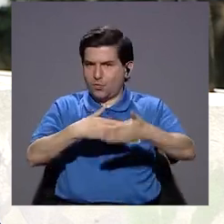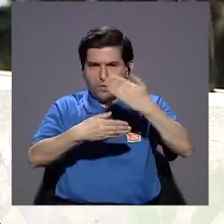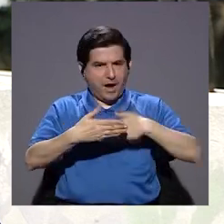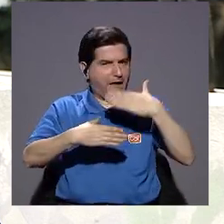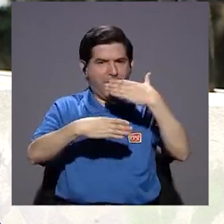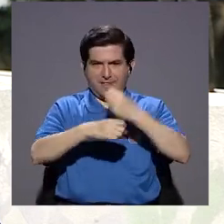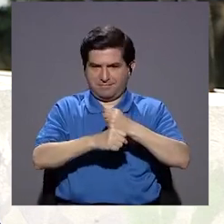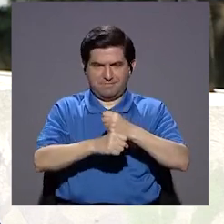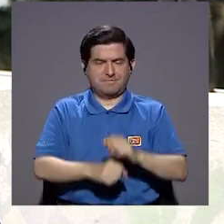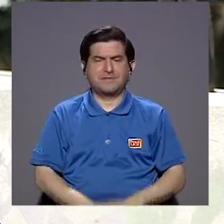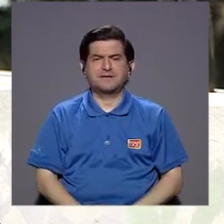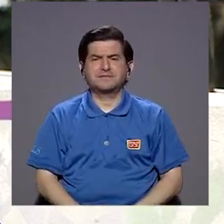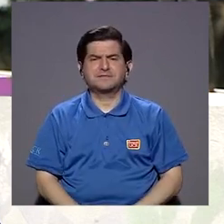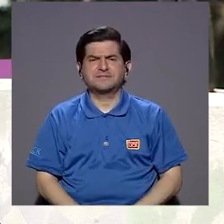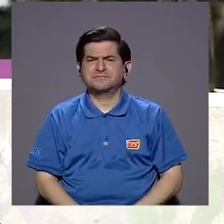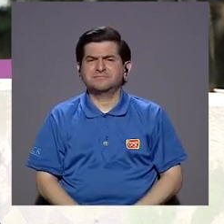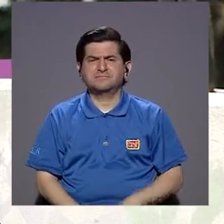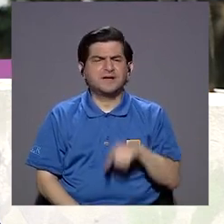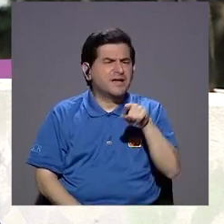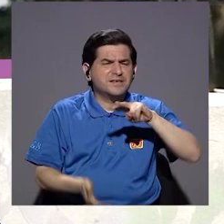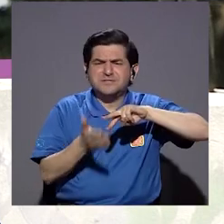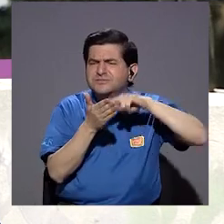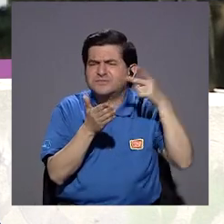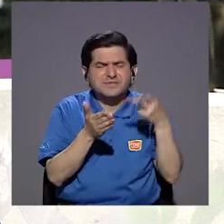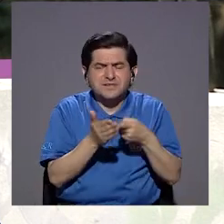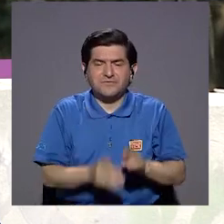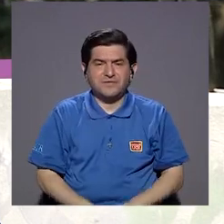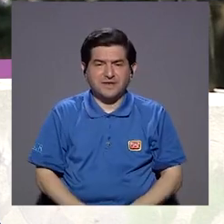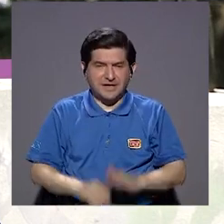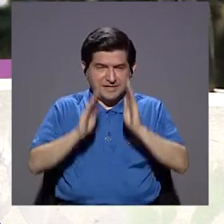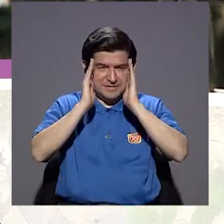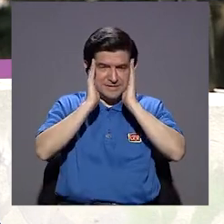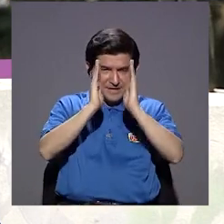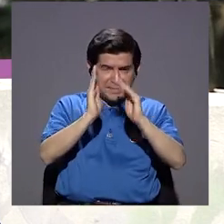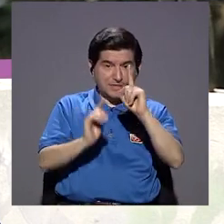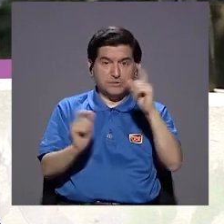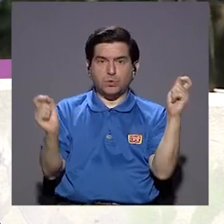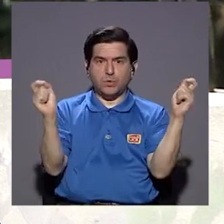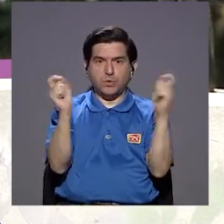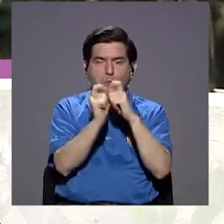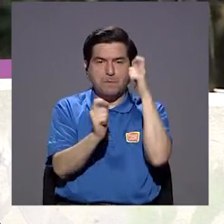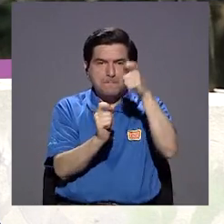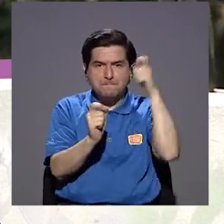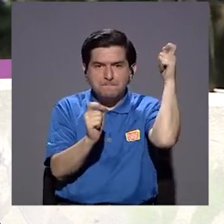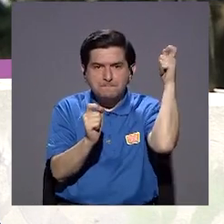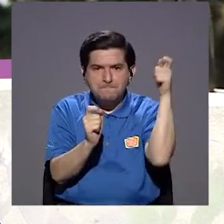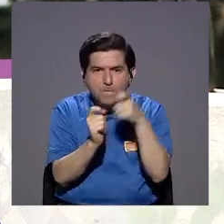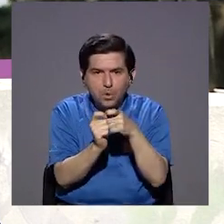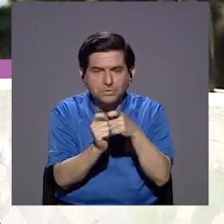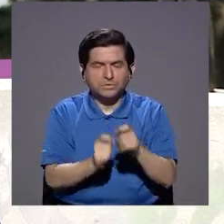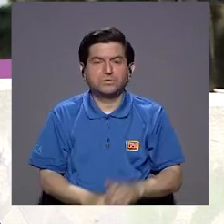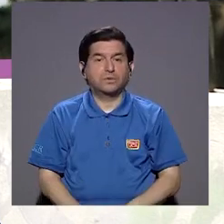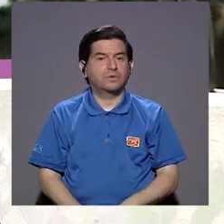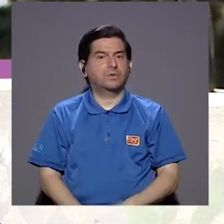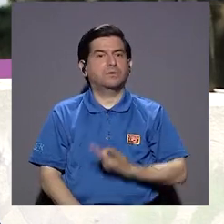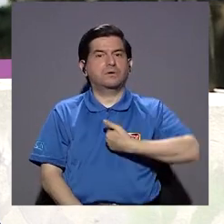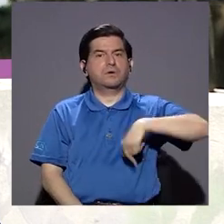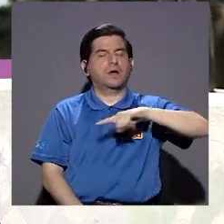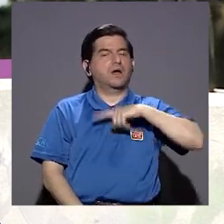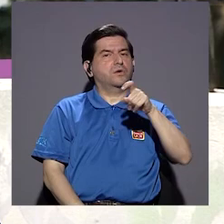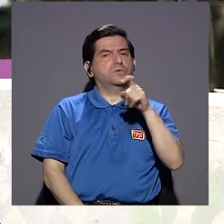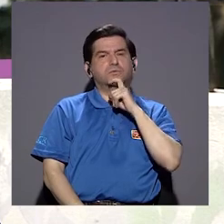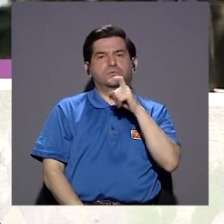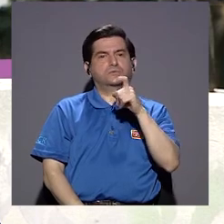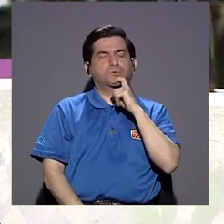hecho, porque es realmente concentrar la atención en un punto y eso nos cuesta un